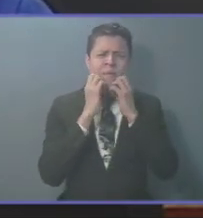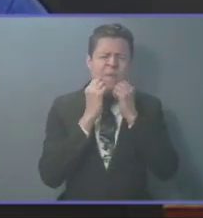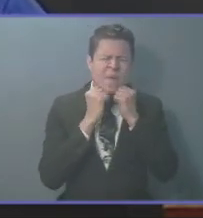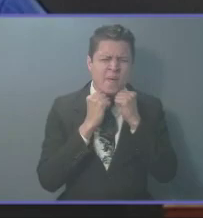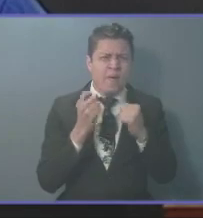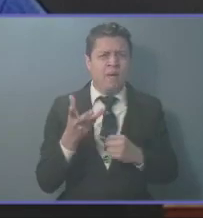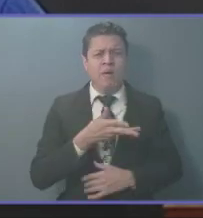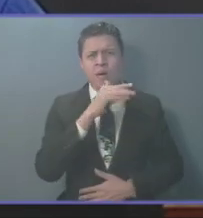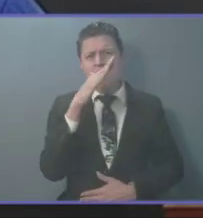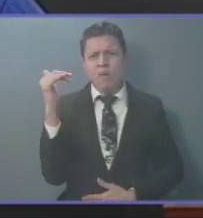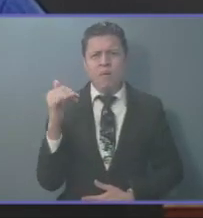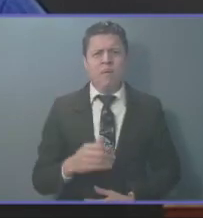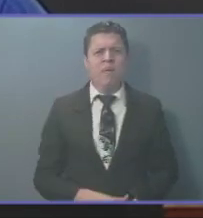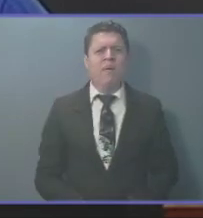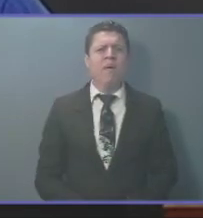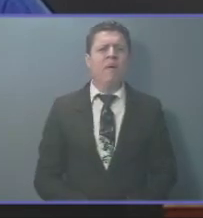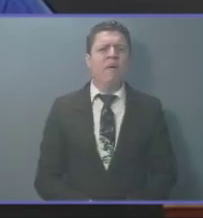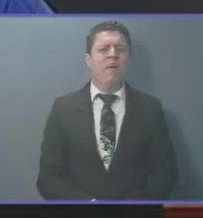al país.